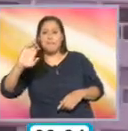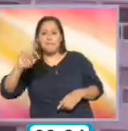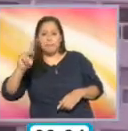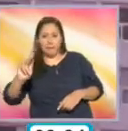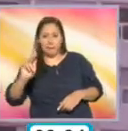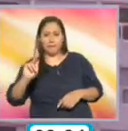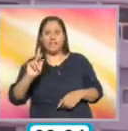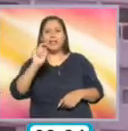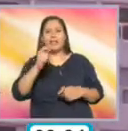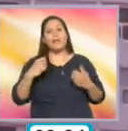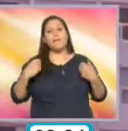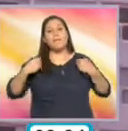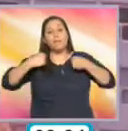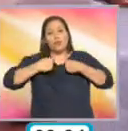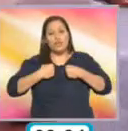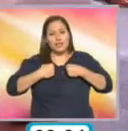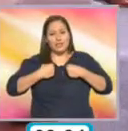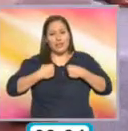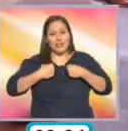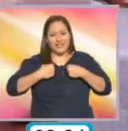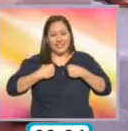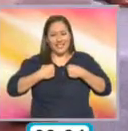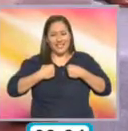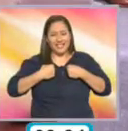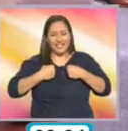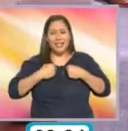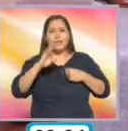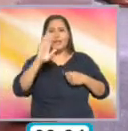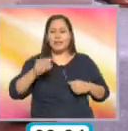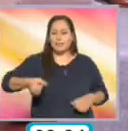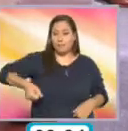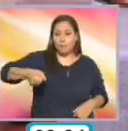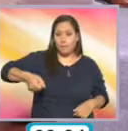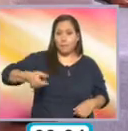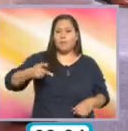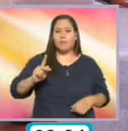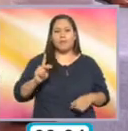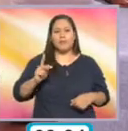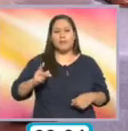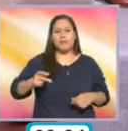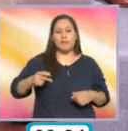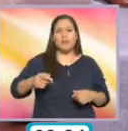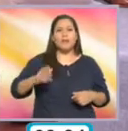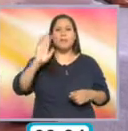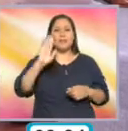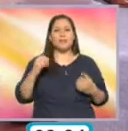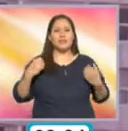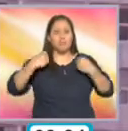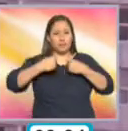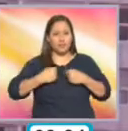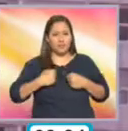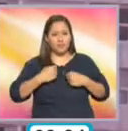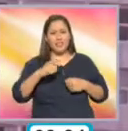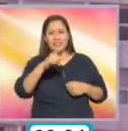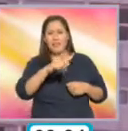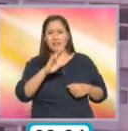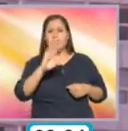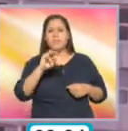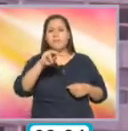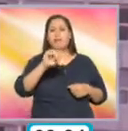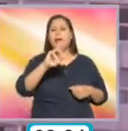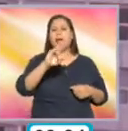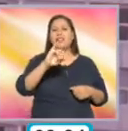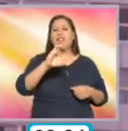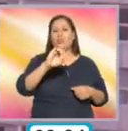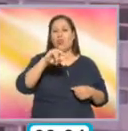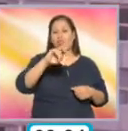como mochila que te cruzas, ¿no? Sí. Exacto, que es como un portafolio un Esa la usan poquito mucho, más grande, ¿no? muchísimo. Sí. ¿Es la que le creo dicen el más mariconera? común. La mariconera es